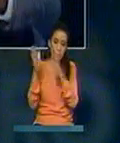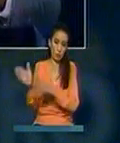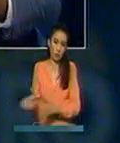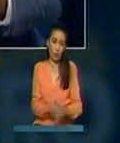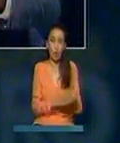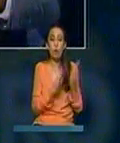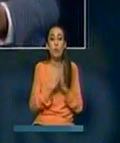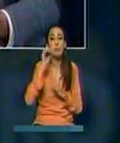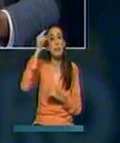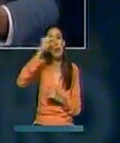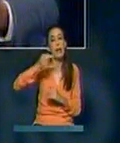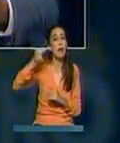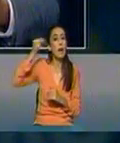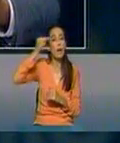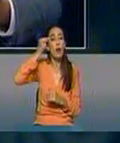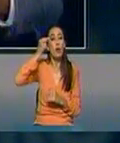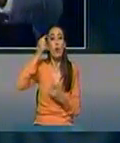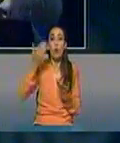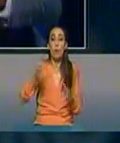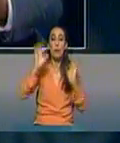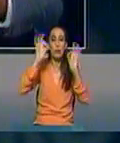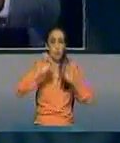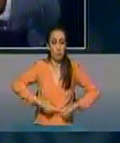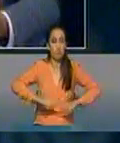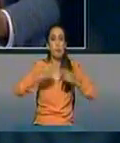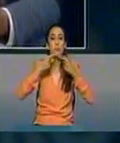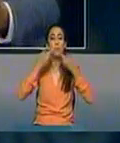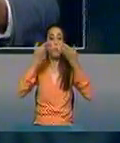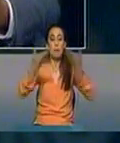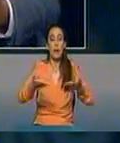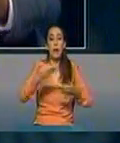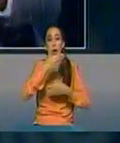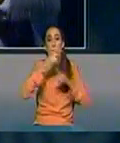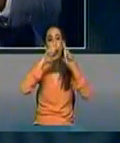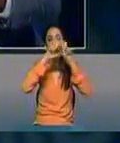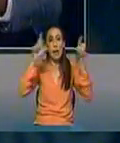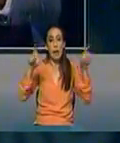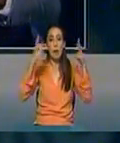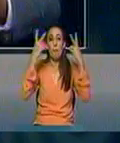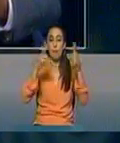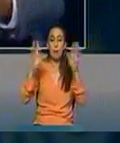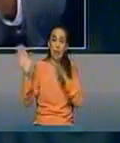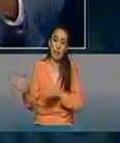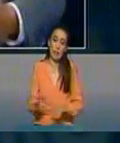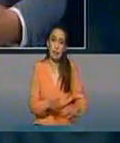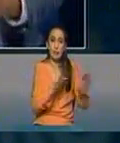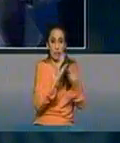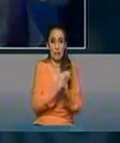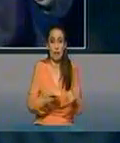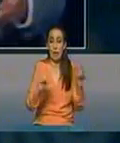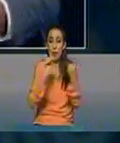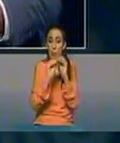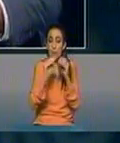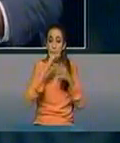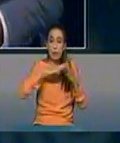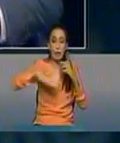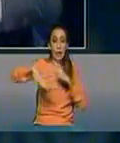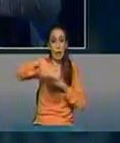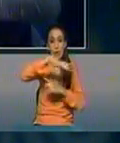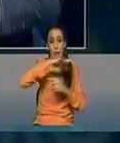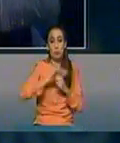El gobierno cree en el sector privado, el gobierno cree en la microempresa, cree en el desarrollo de trabajo alrededor de este